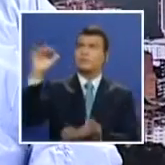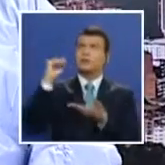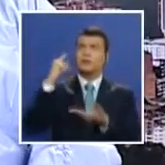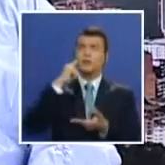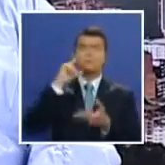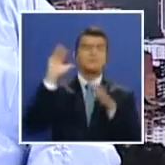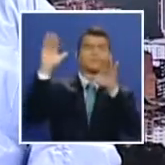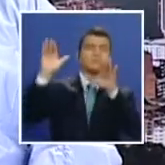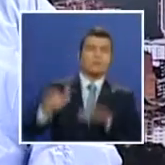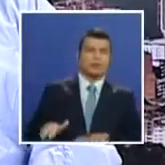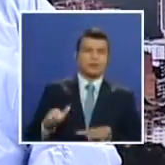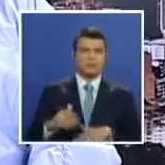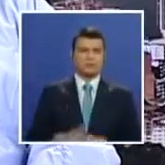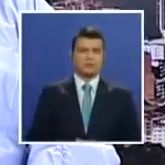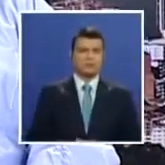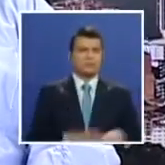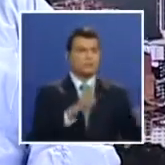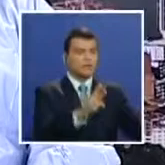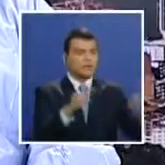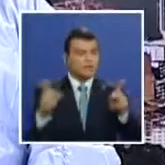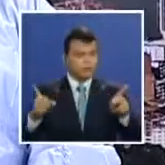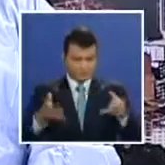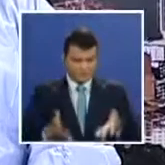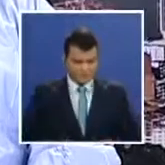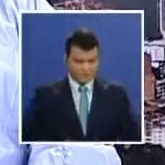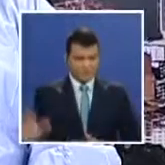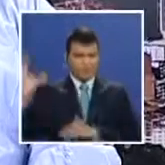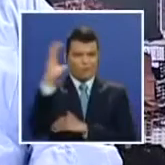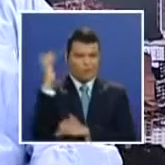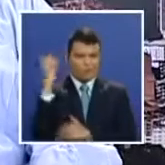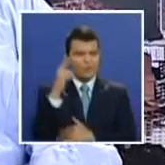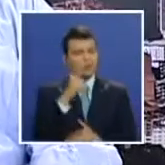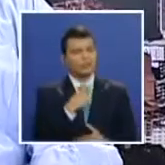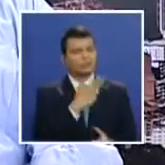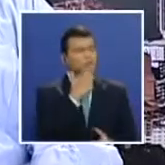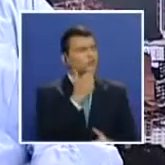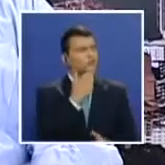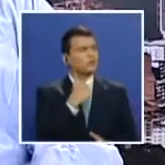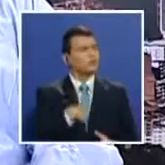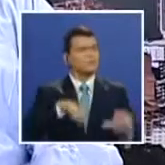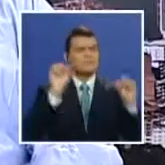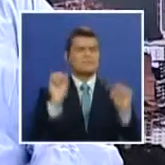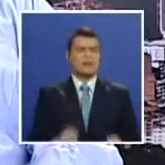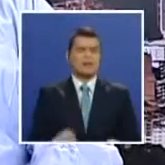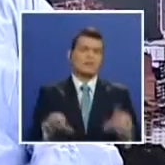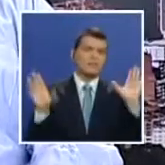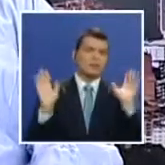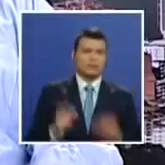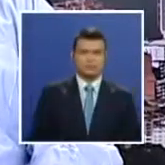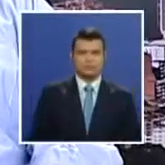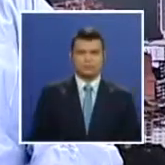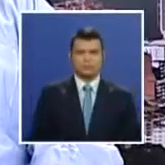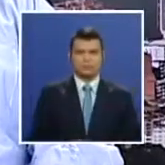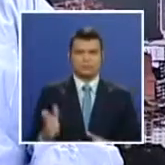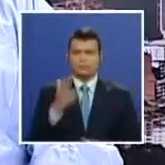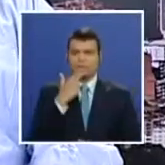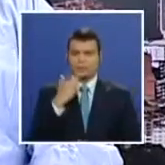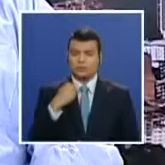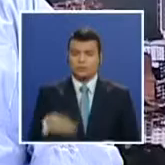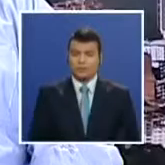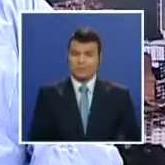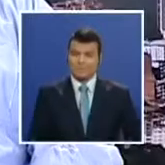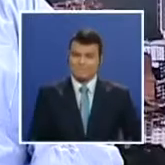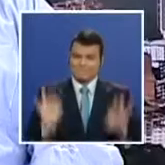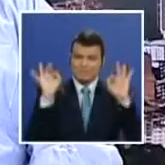o sea van a poner al consumidor colombiano a consumir azúcar de mala calidad porque la calidad de azúcar colombiana vale la pena decir